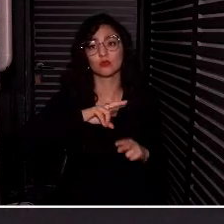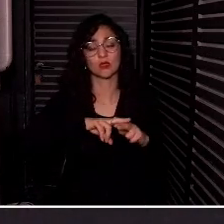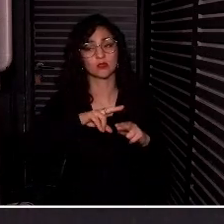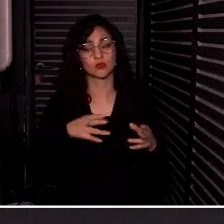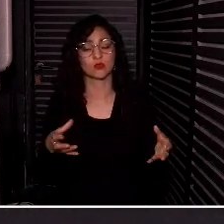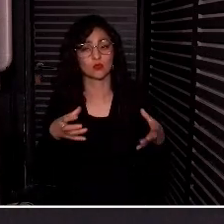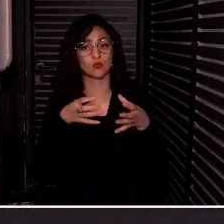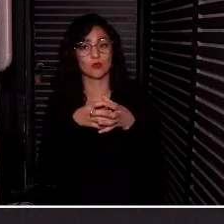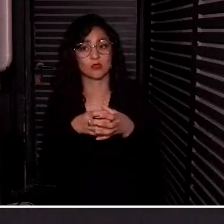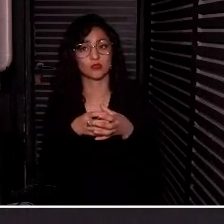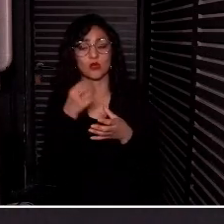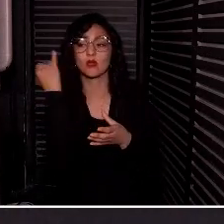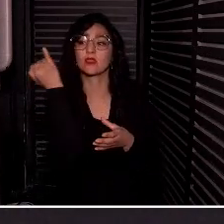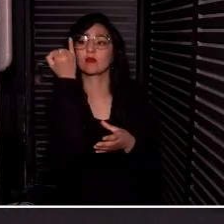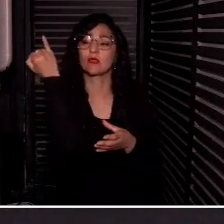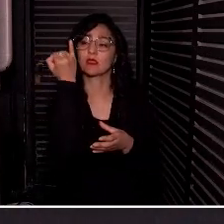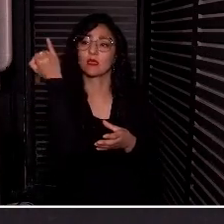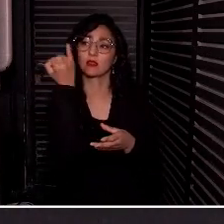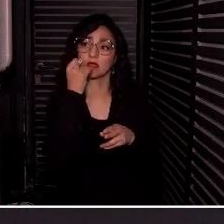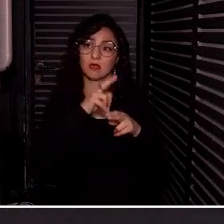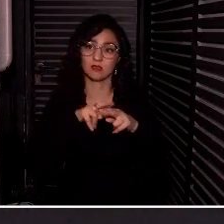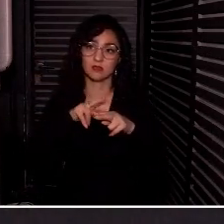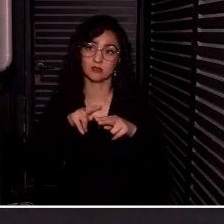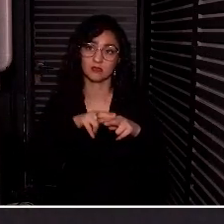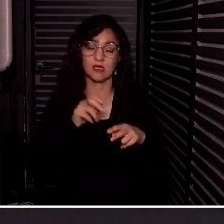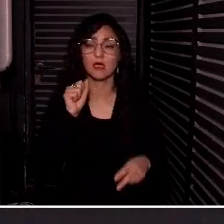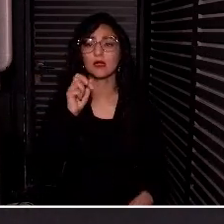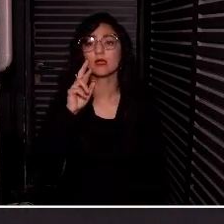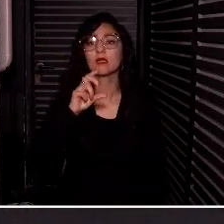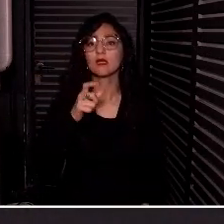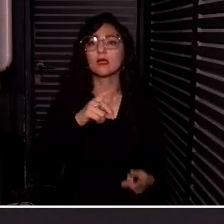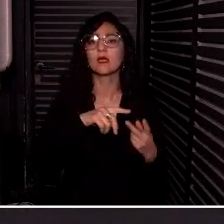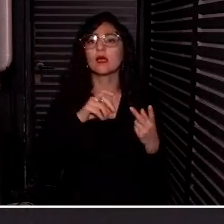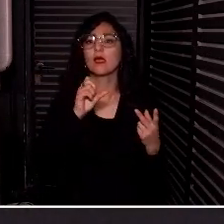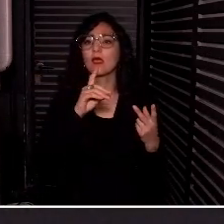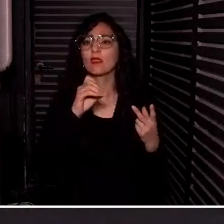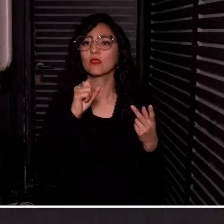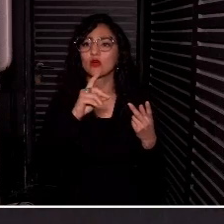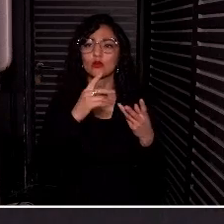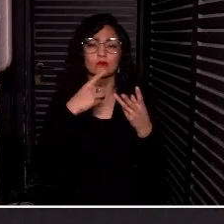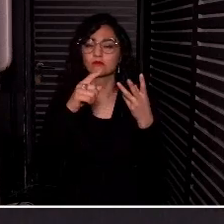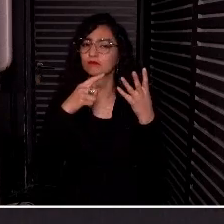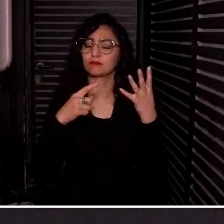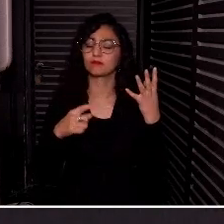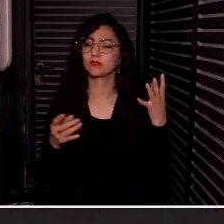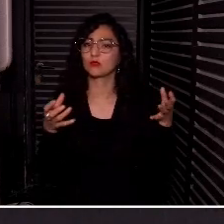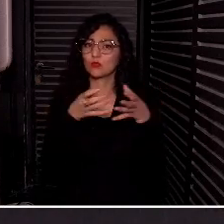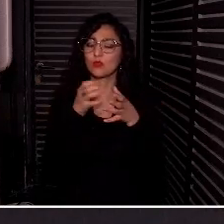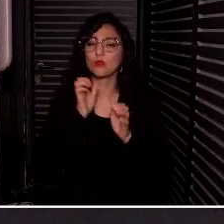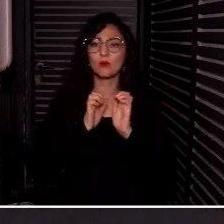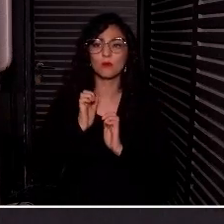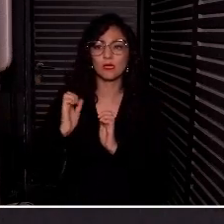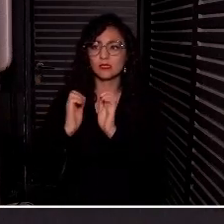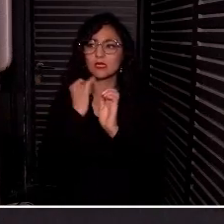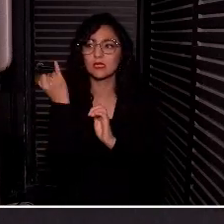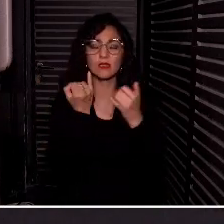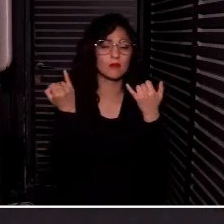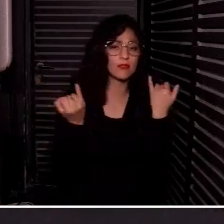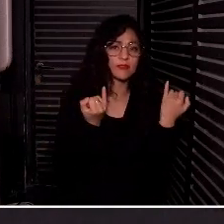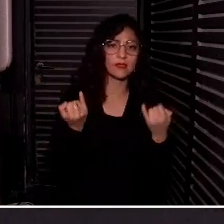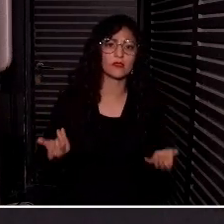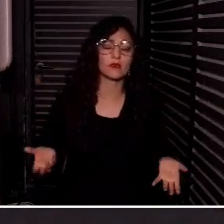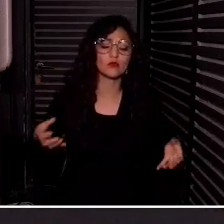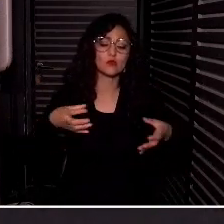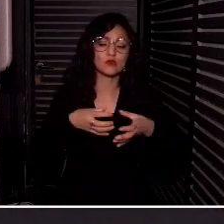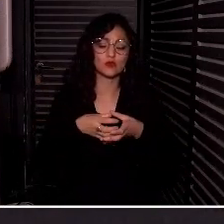asociación de productores independientes adg adoc chil dooc y todo este ecosistema que existe los independientes